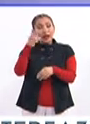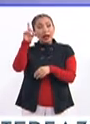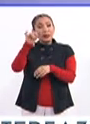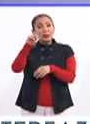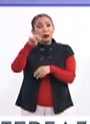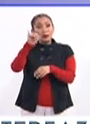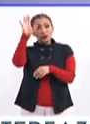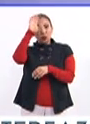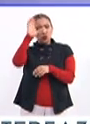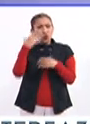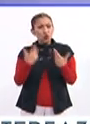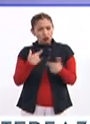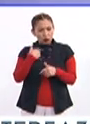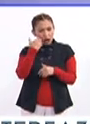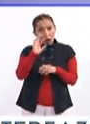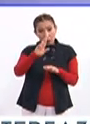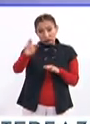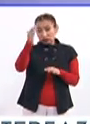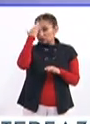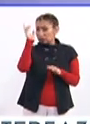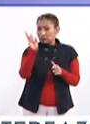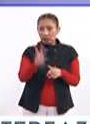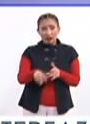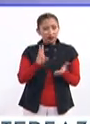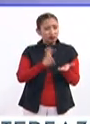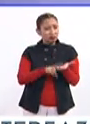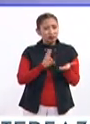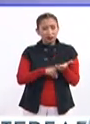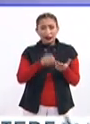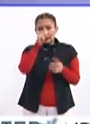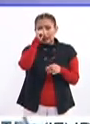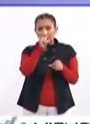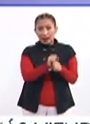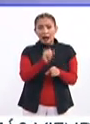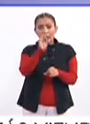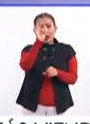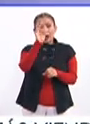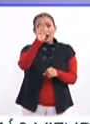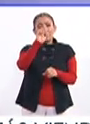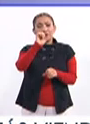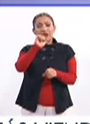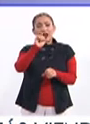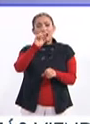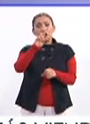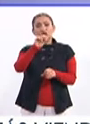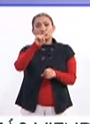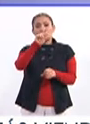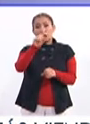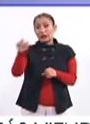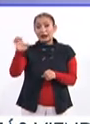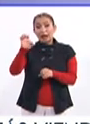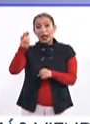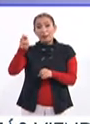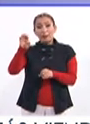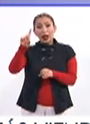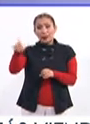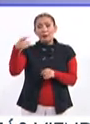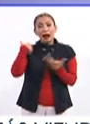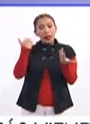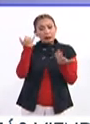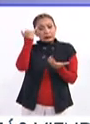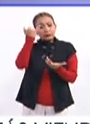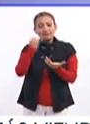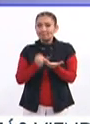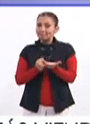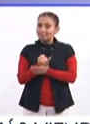Y ahí yo quiero hacer un reconocimiento absoluto a la secretaria Frausto y al secretario Ebrard por hacer esta